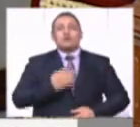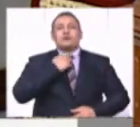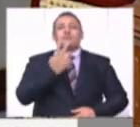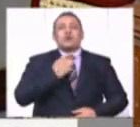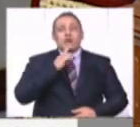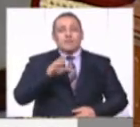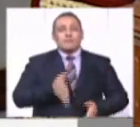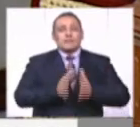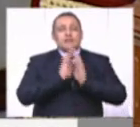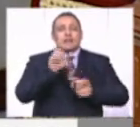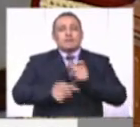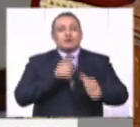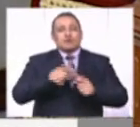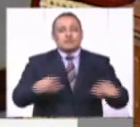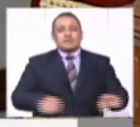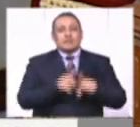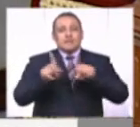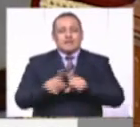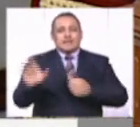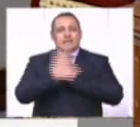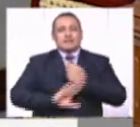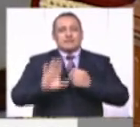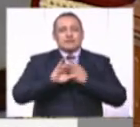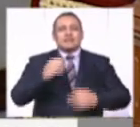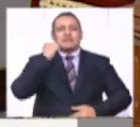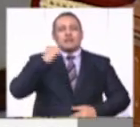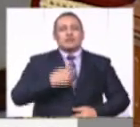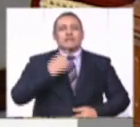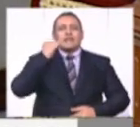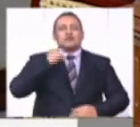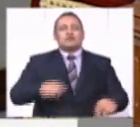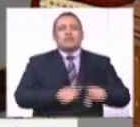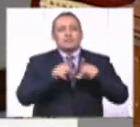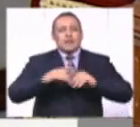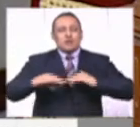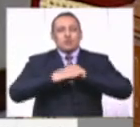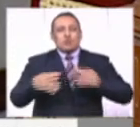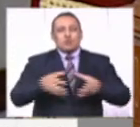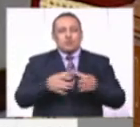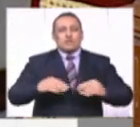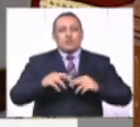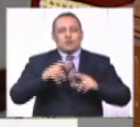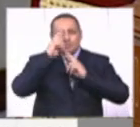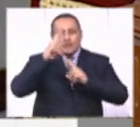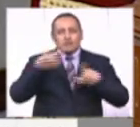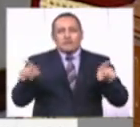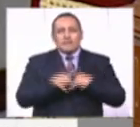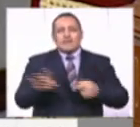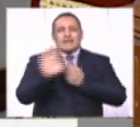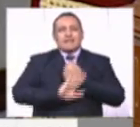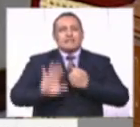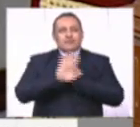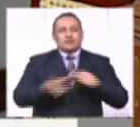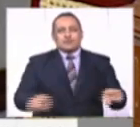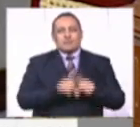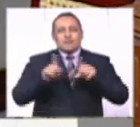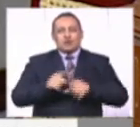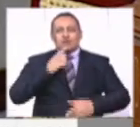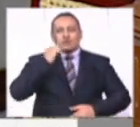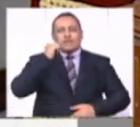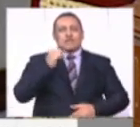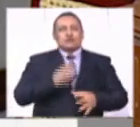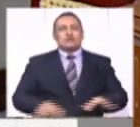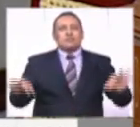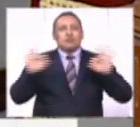al convocar a la población para que defienda el estado de derecho para que defienda la democracia para que defienda los derechos